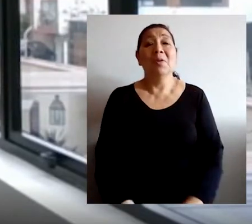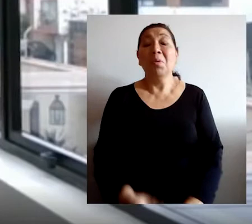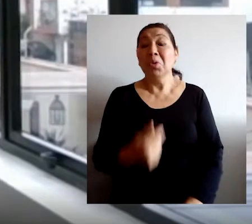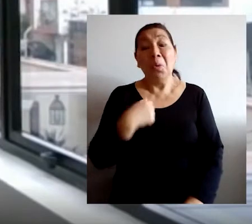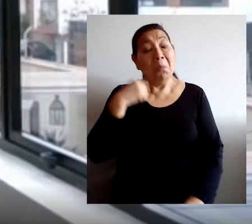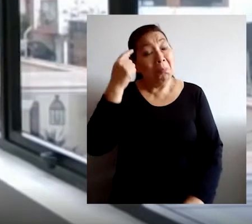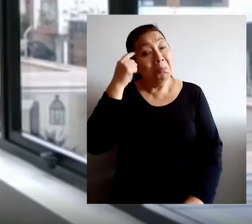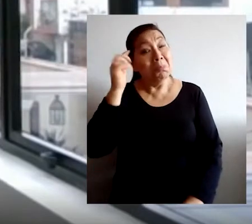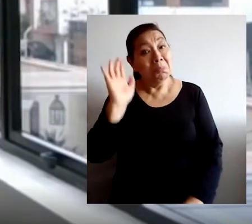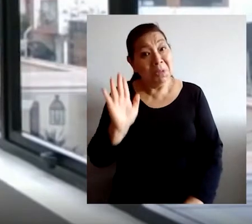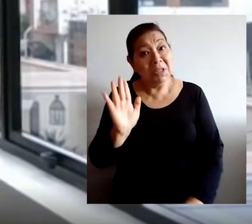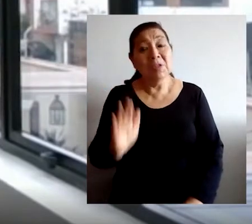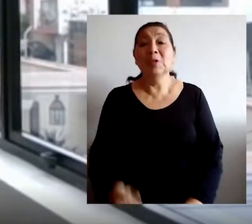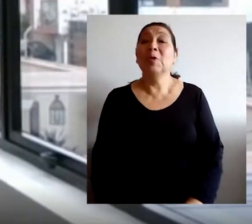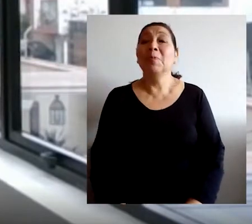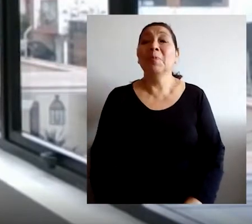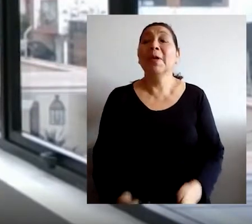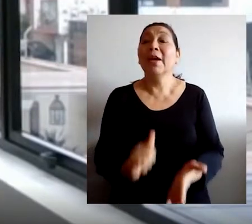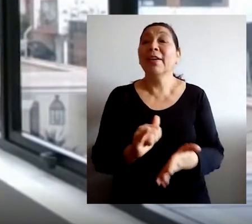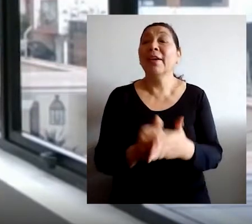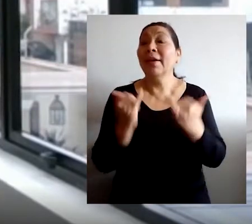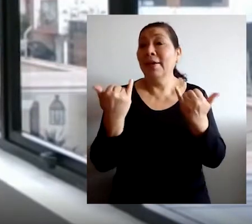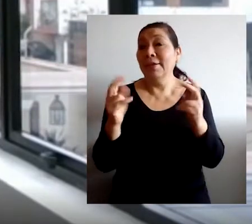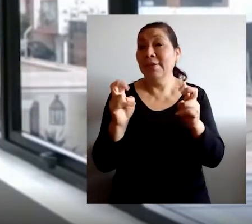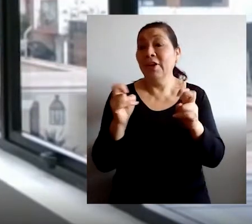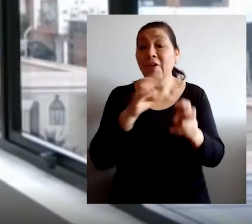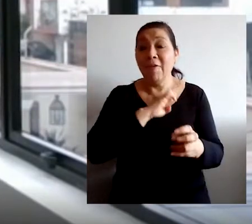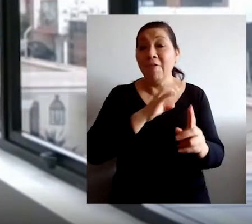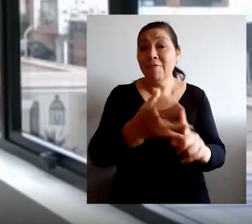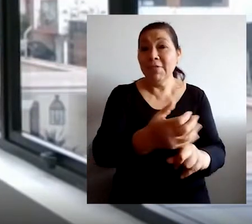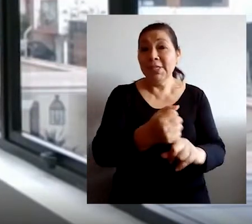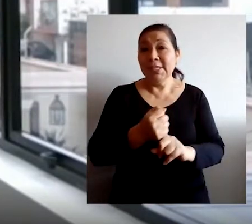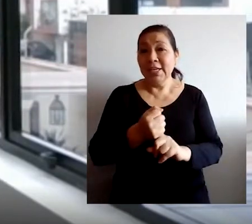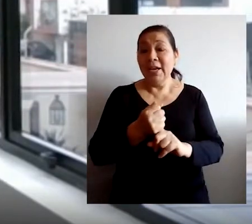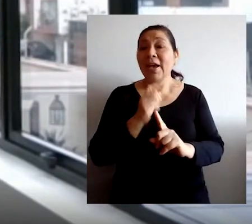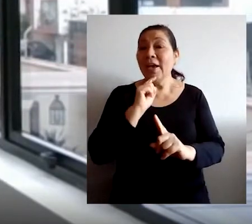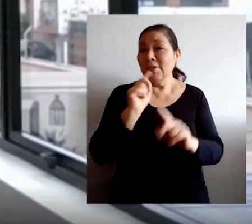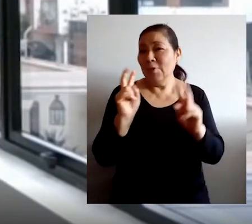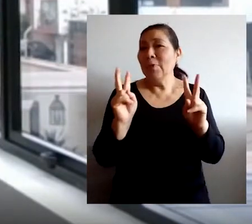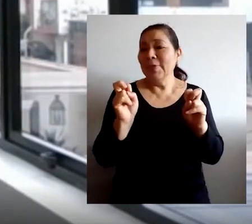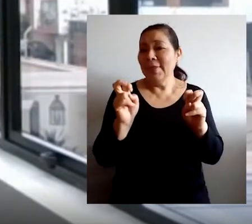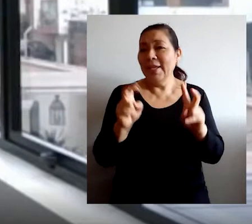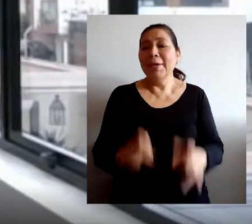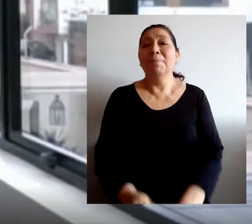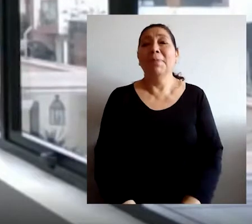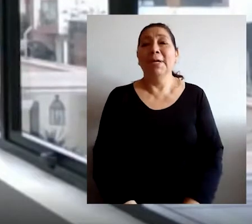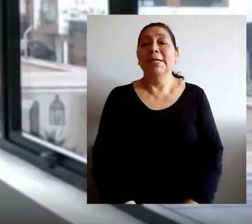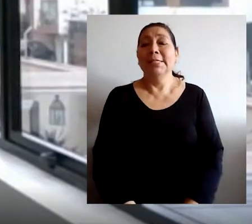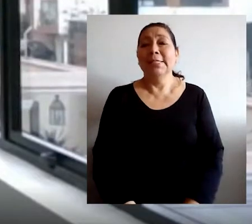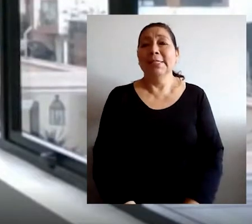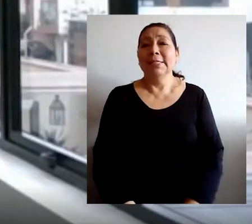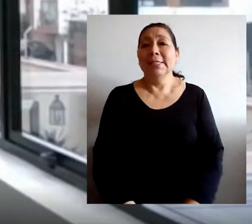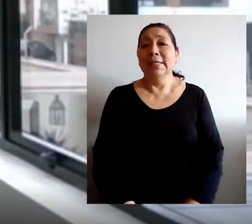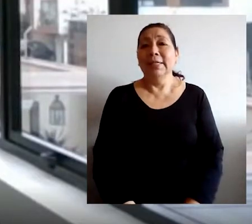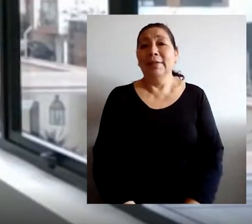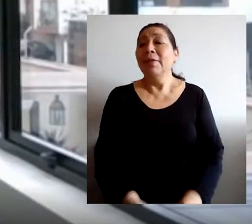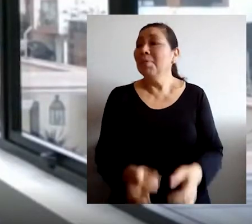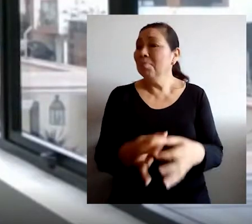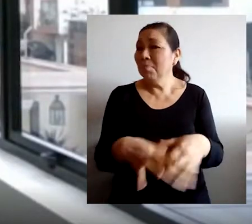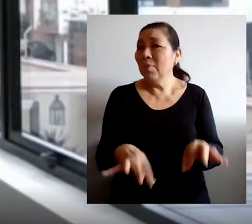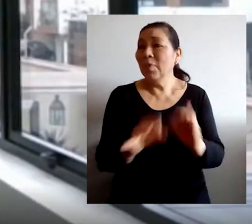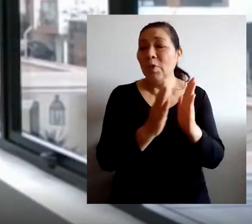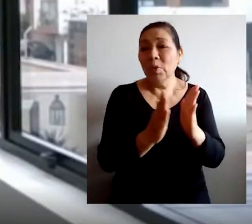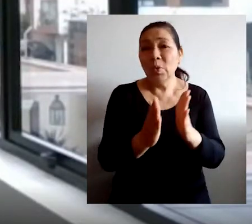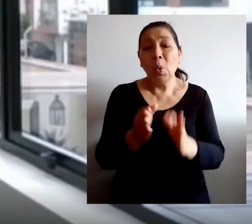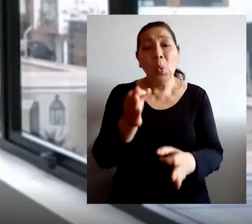mi impresión, señor, es que ese tema de la confiscación es un tema de esencia